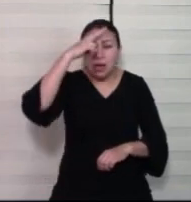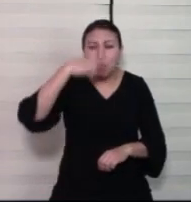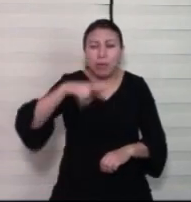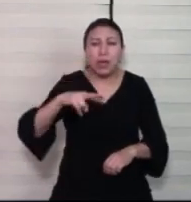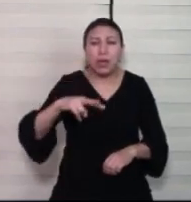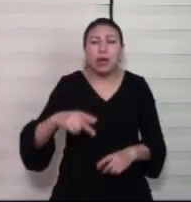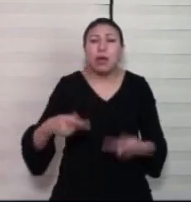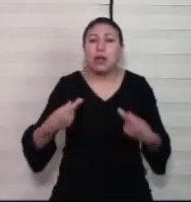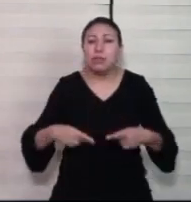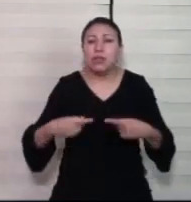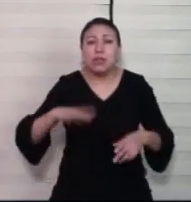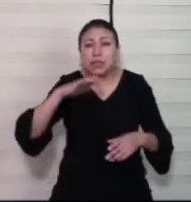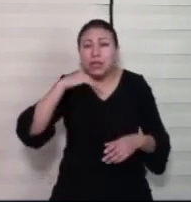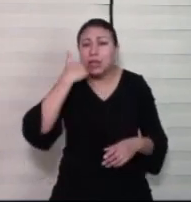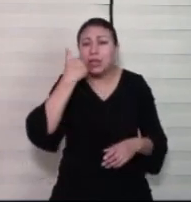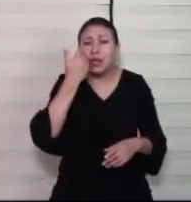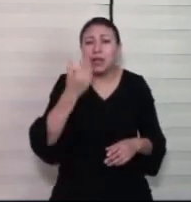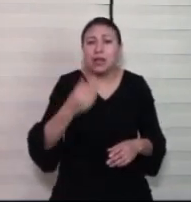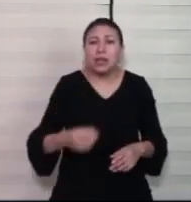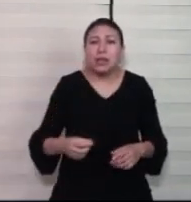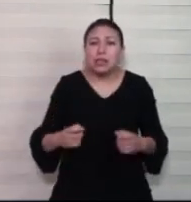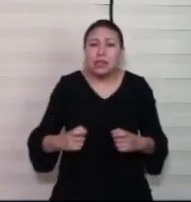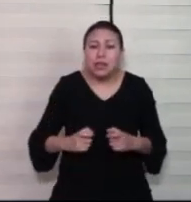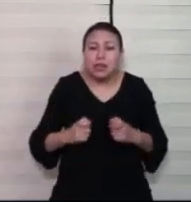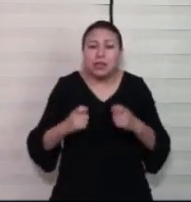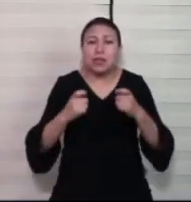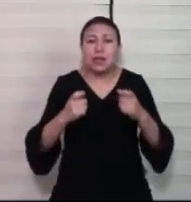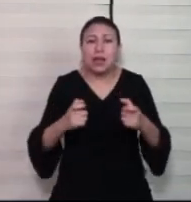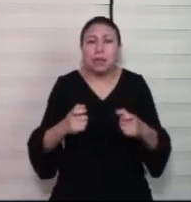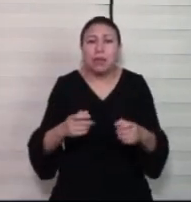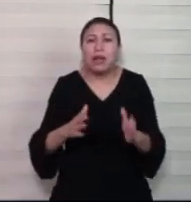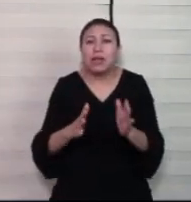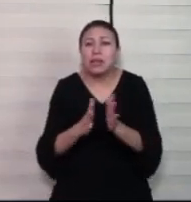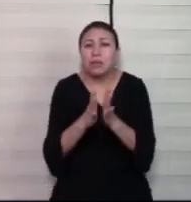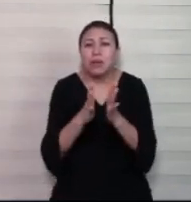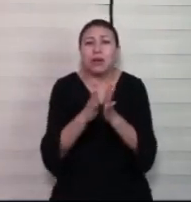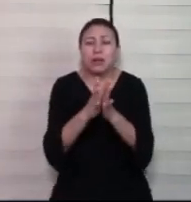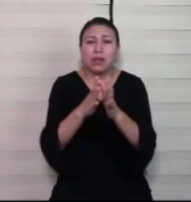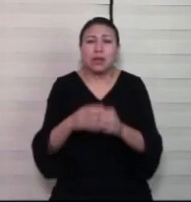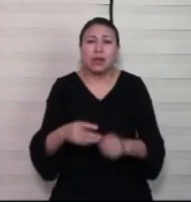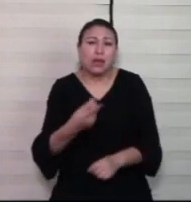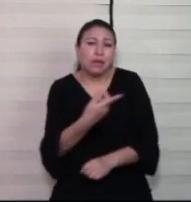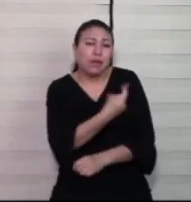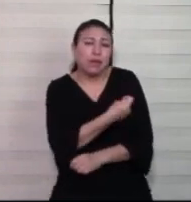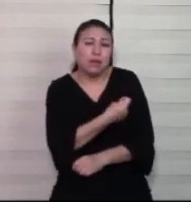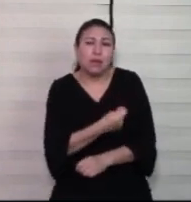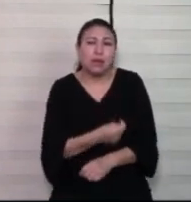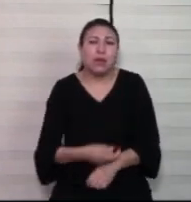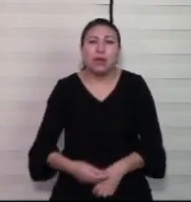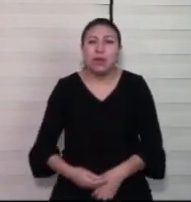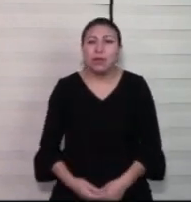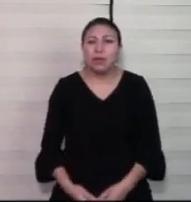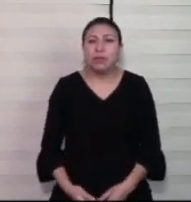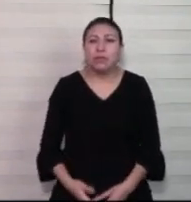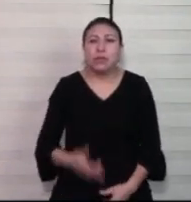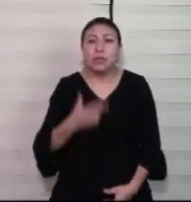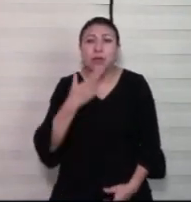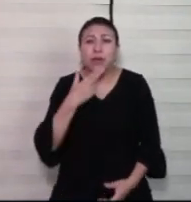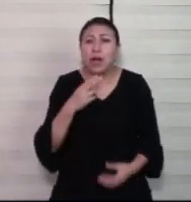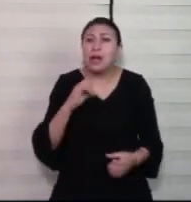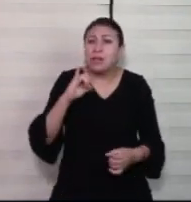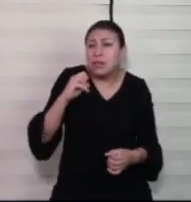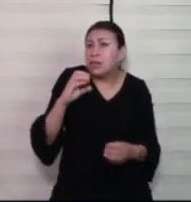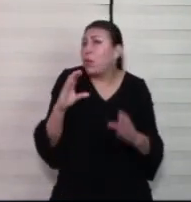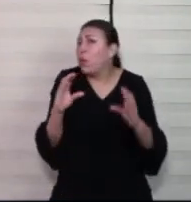mismos voluntarios van con una desconfianza tremenda. ¿Servirá esto o no? Una vacuna